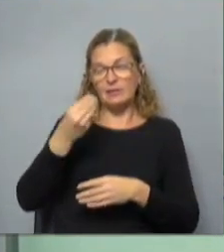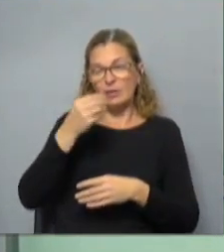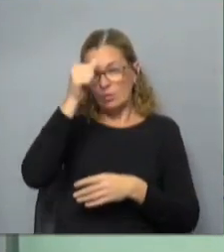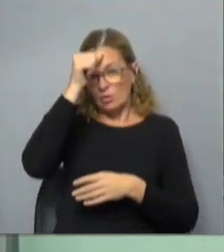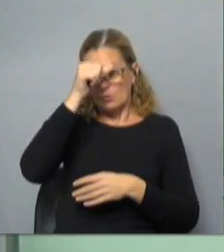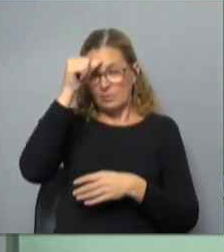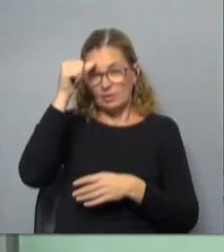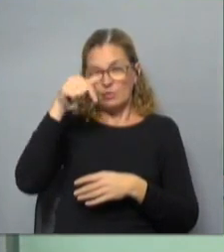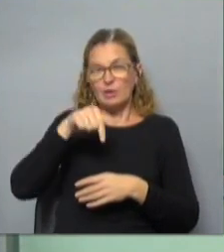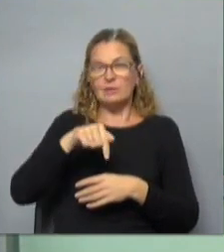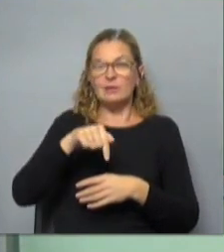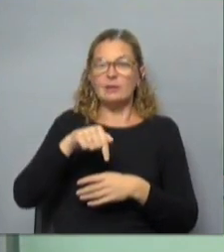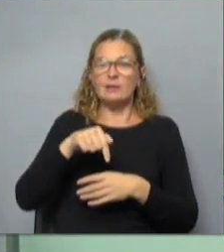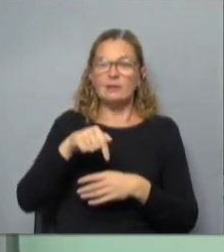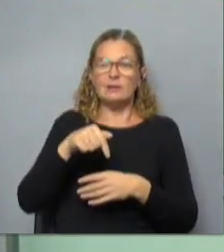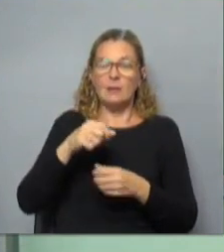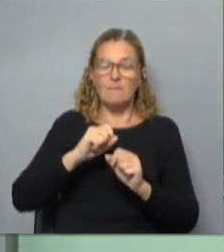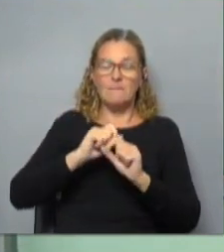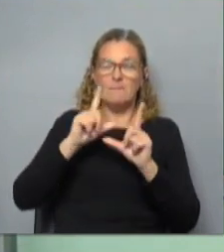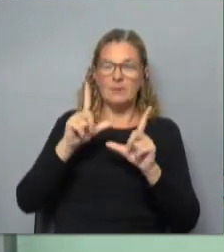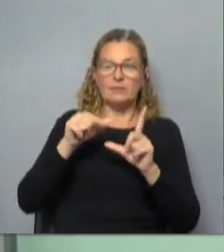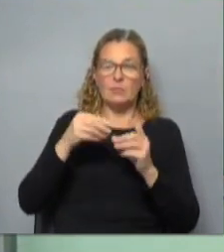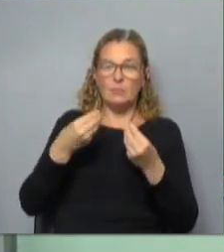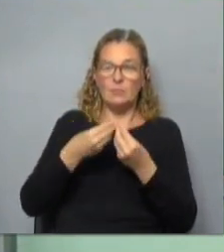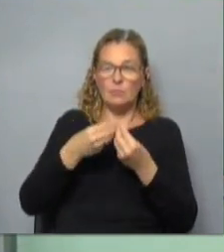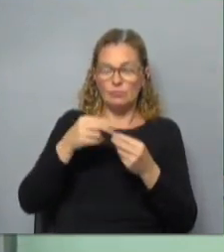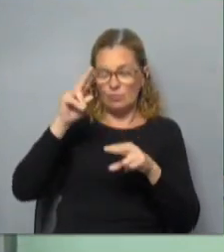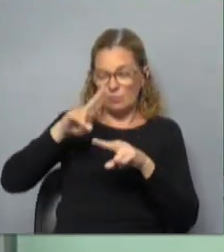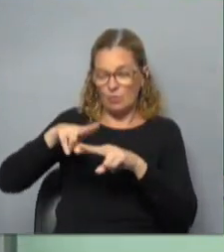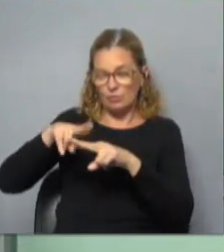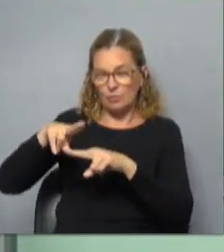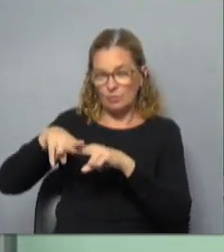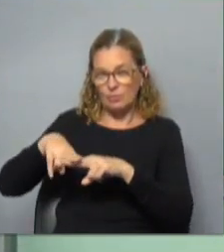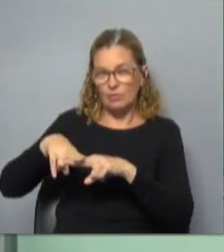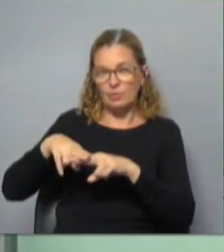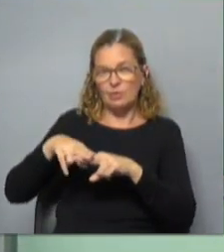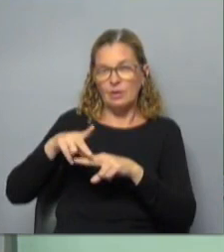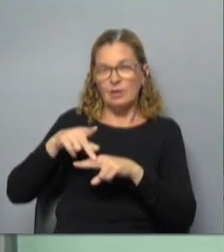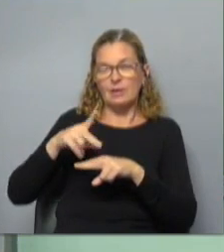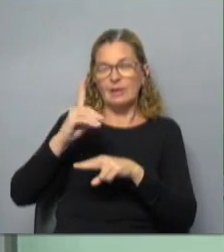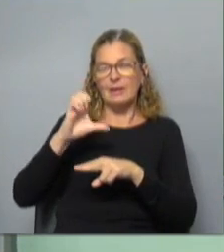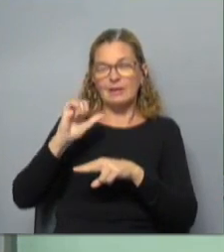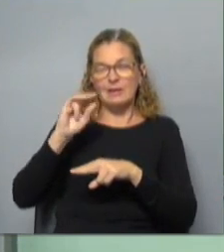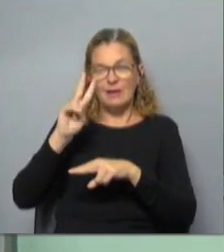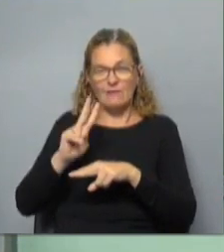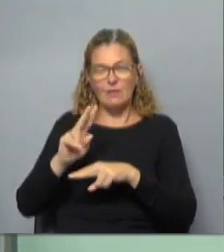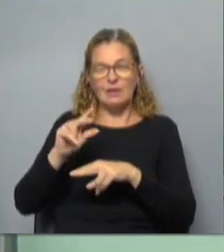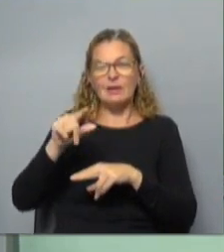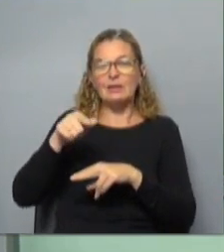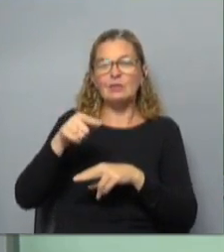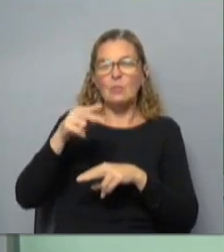estuvo dado en la aparición de muchísimos cuerpos en la localidad de lucha en el norte de kiev la capital de ucrania